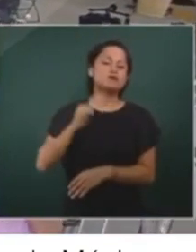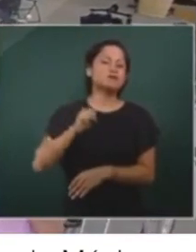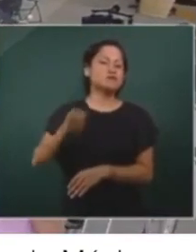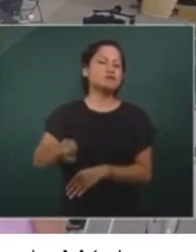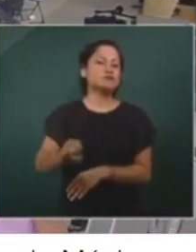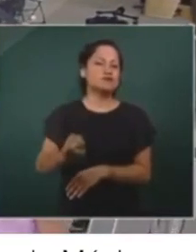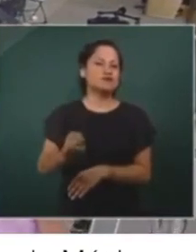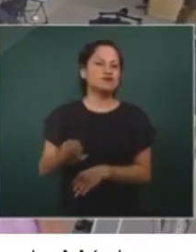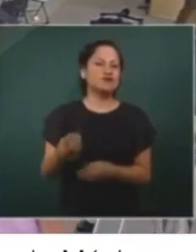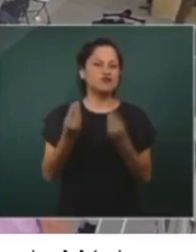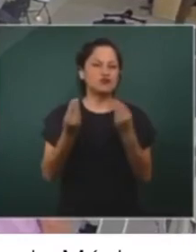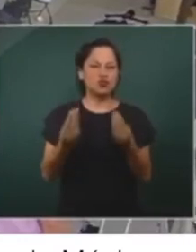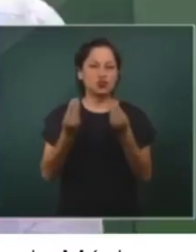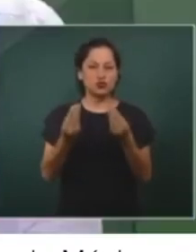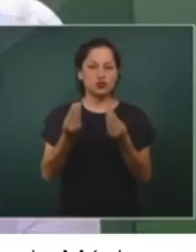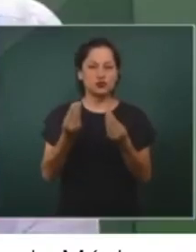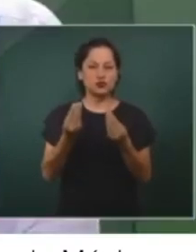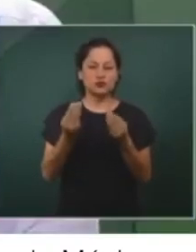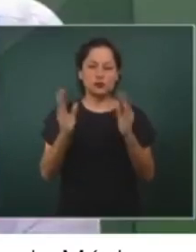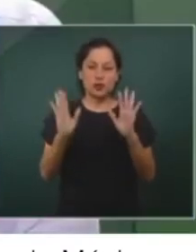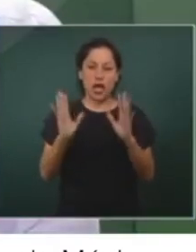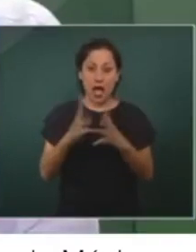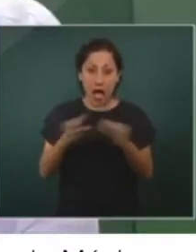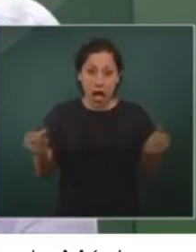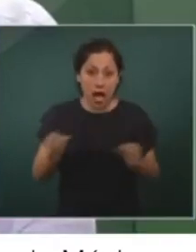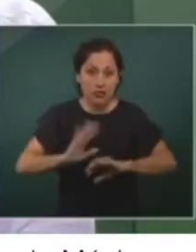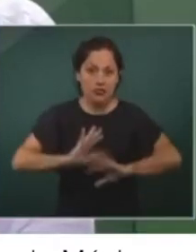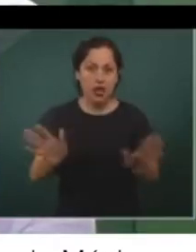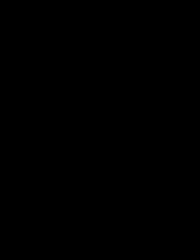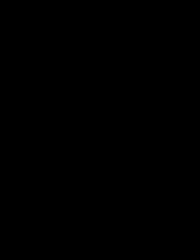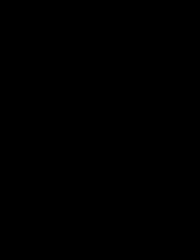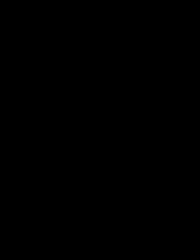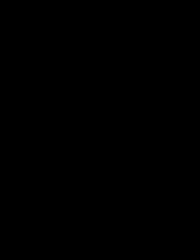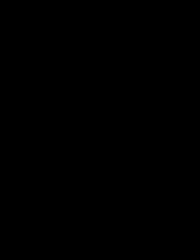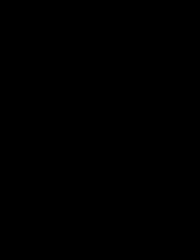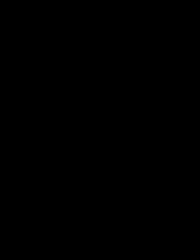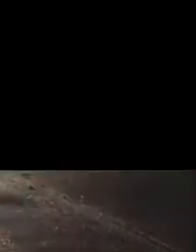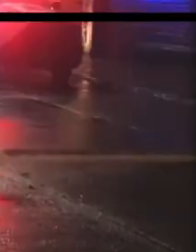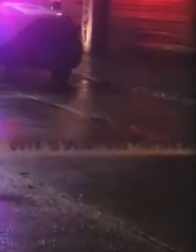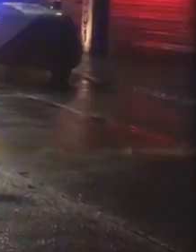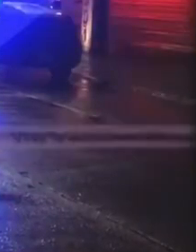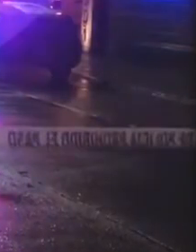No quiere decir que se haya resuelto el problema, pero bueno.